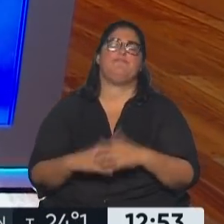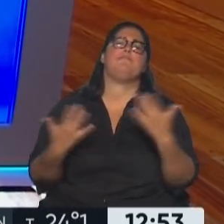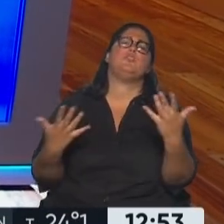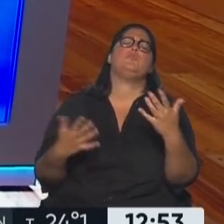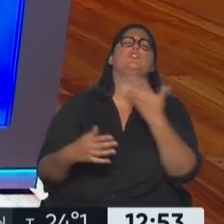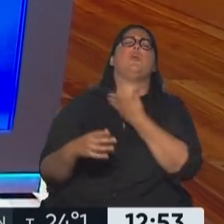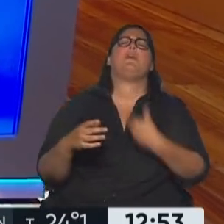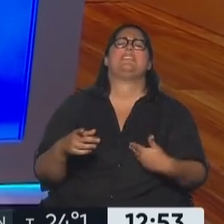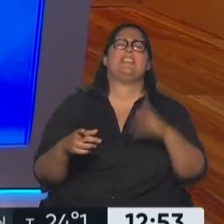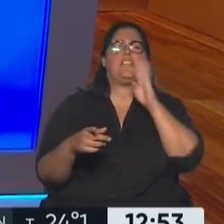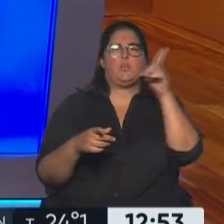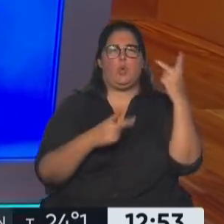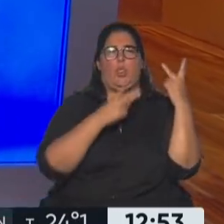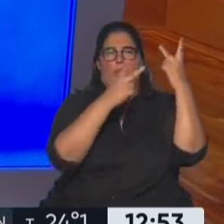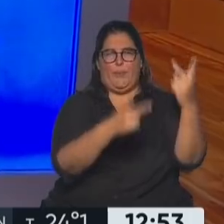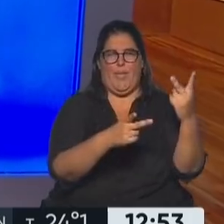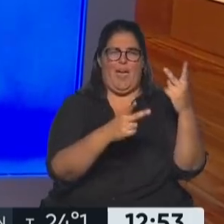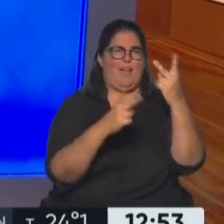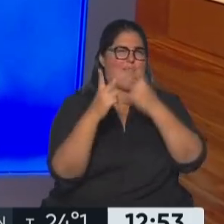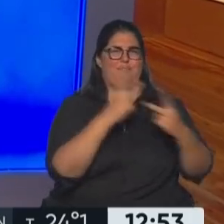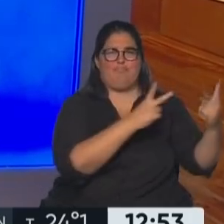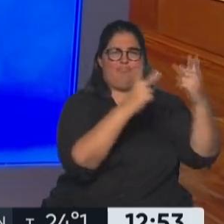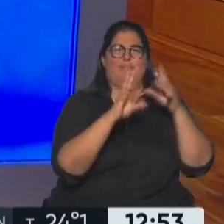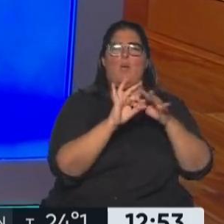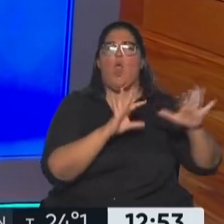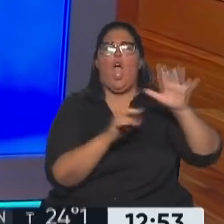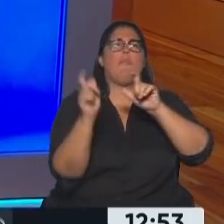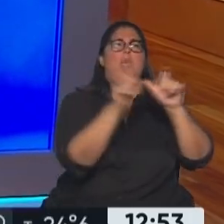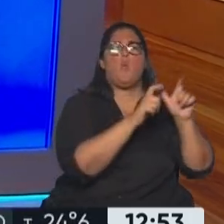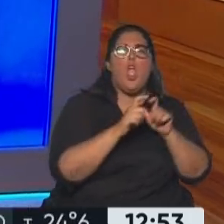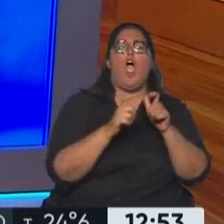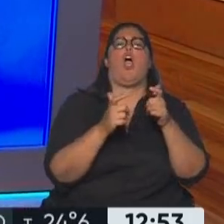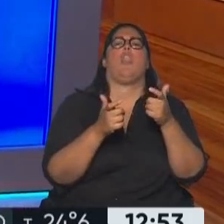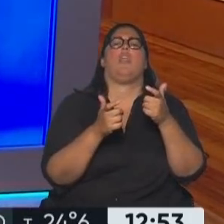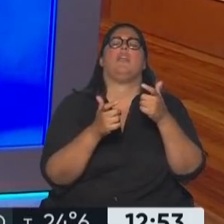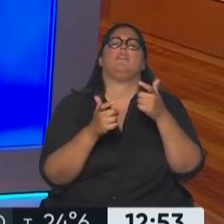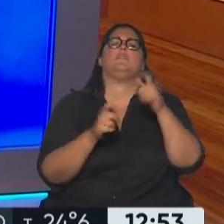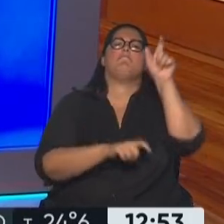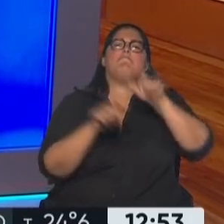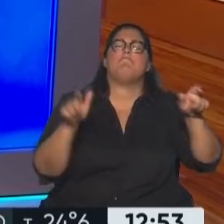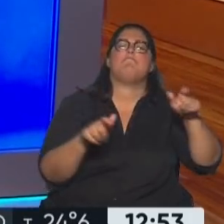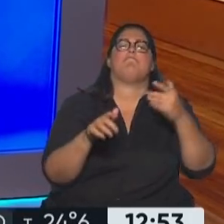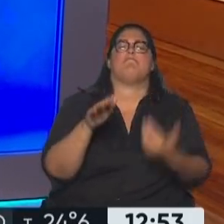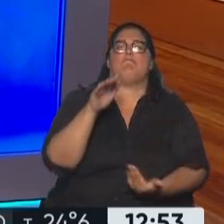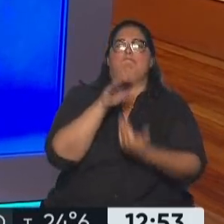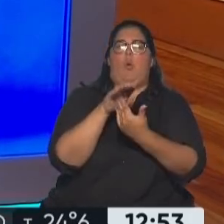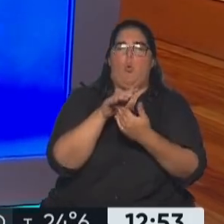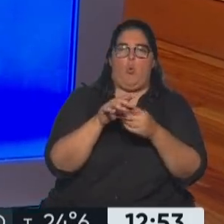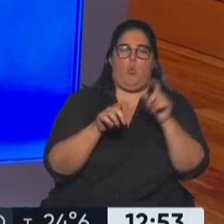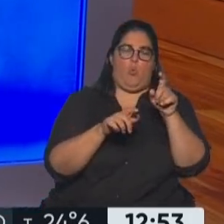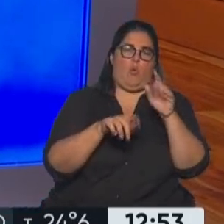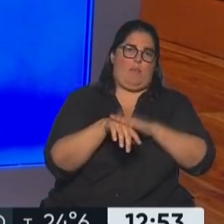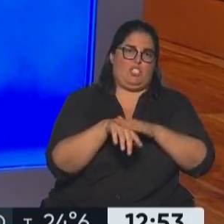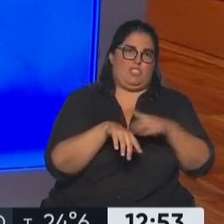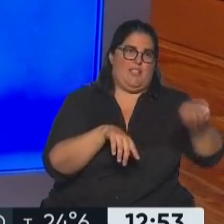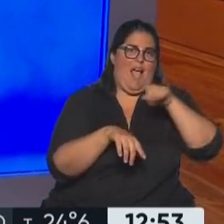del presidente de los Estados Unidos, esta gira y estas reuniones en Europa, el testimonio de las principales figuras y responsables